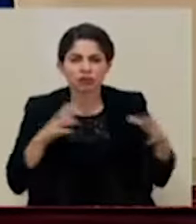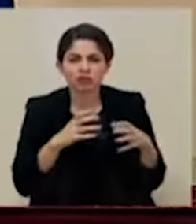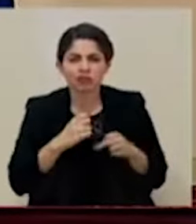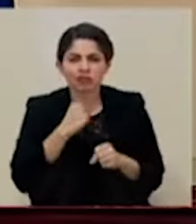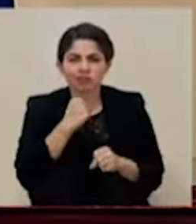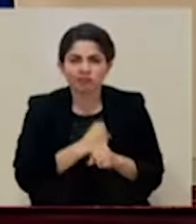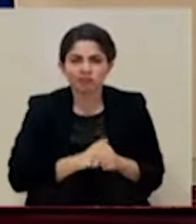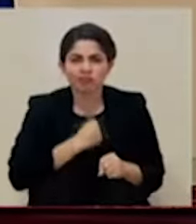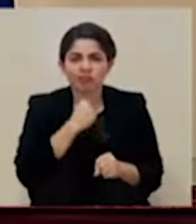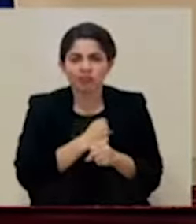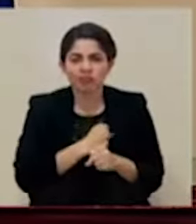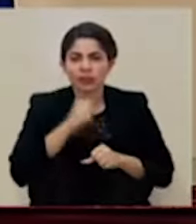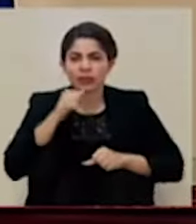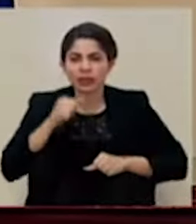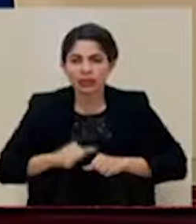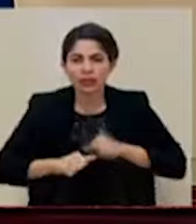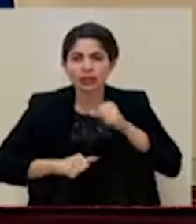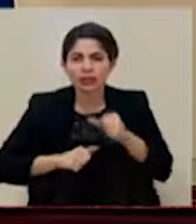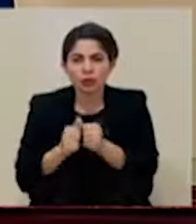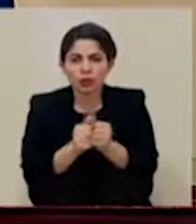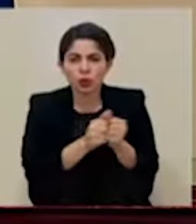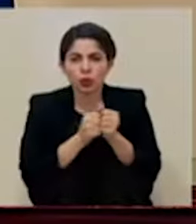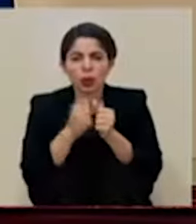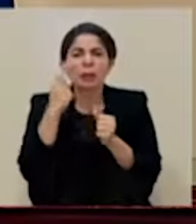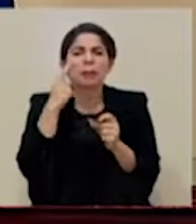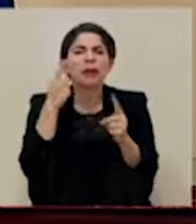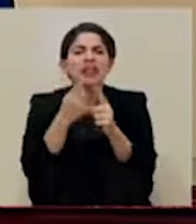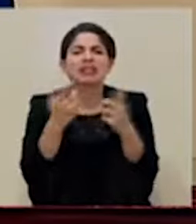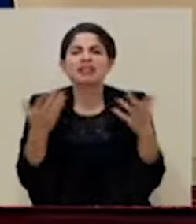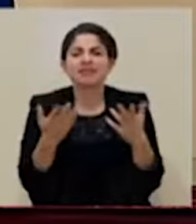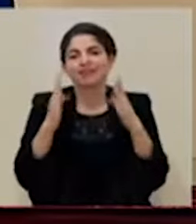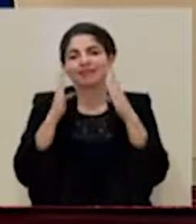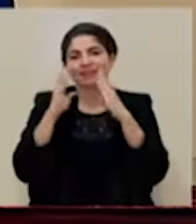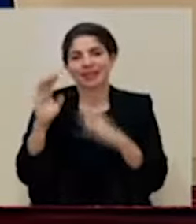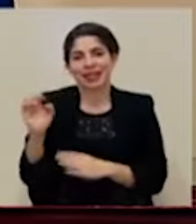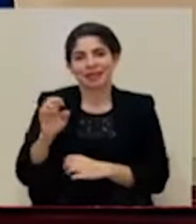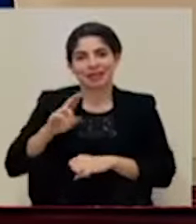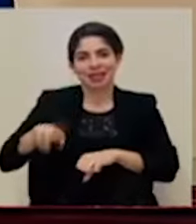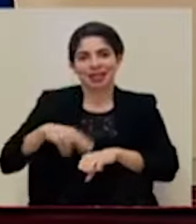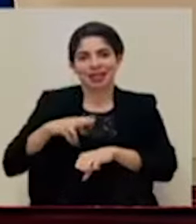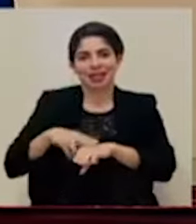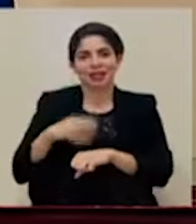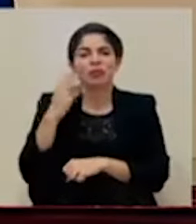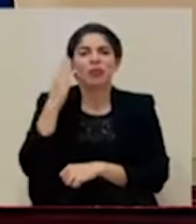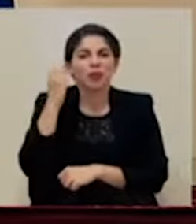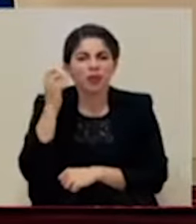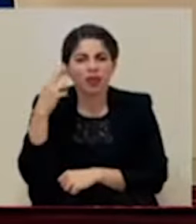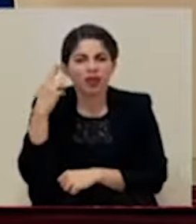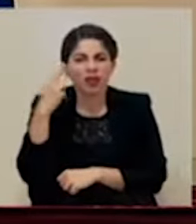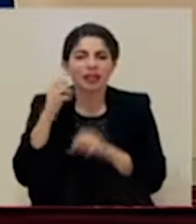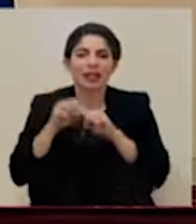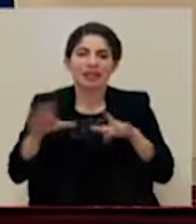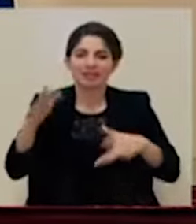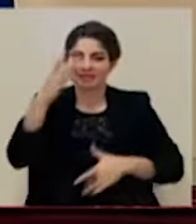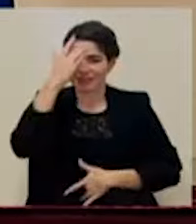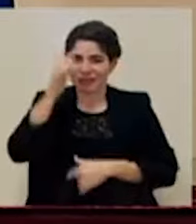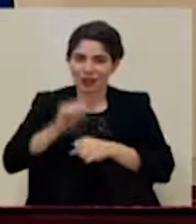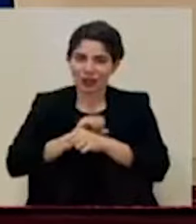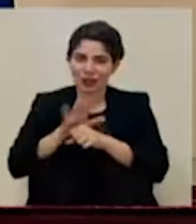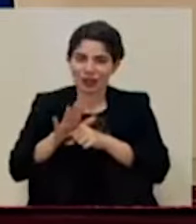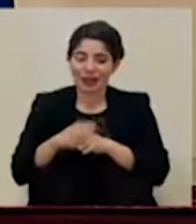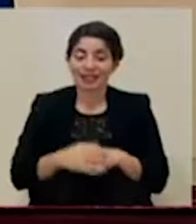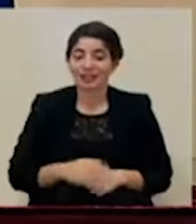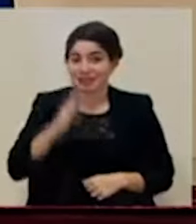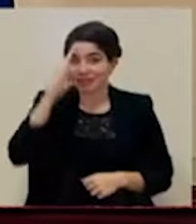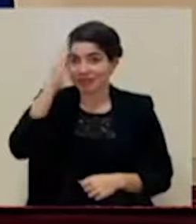esfuerzos conjuntos que se realizan para atender la emergencia nacional a raíz de la pandemia por la covid diecinueve. Saludamos a quien nos